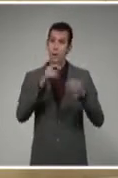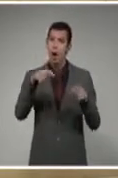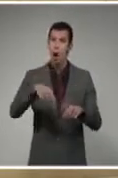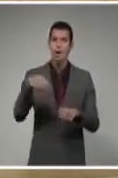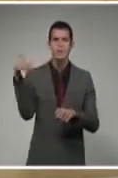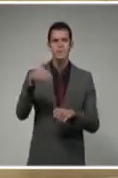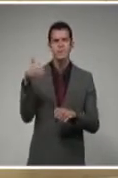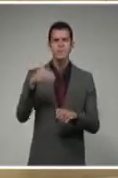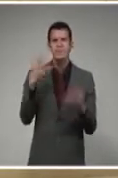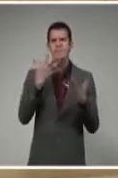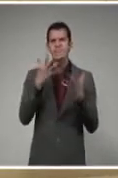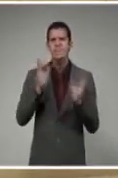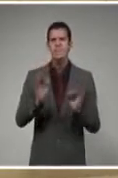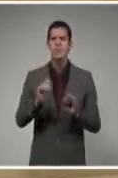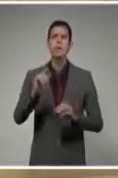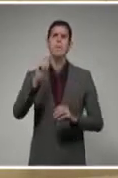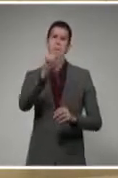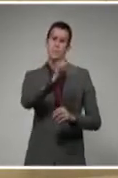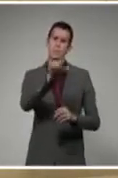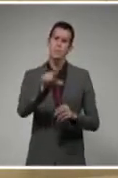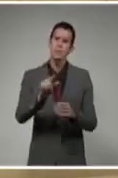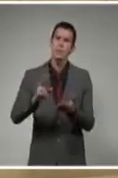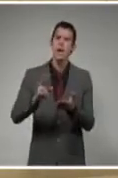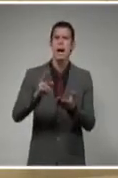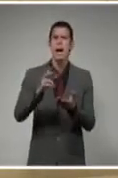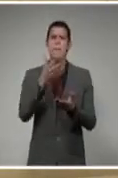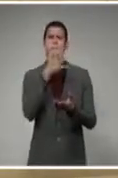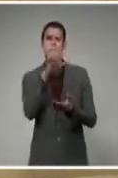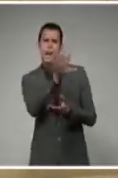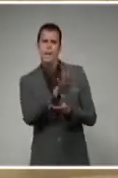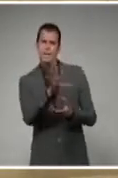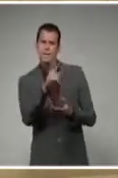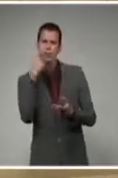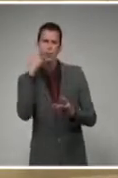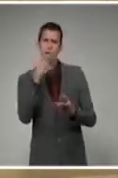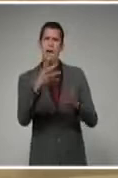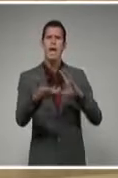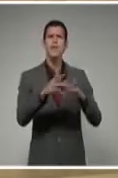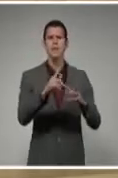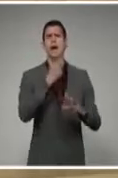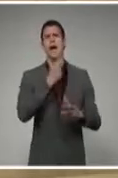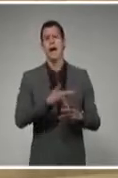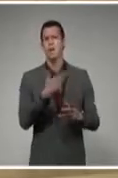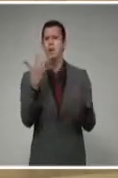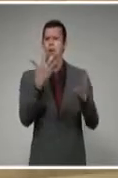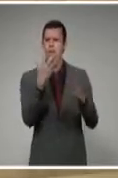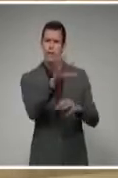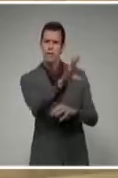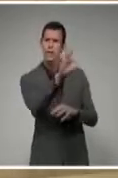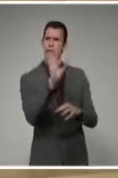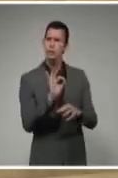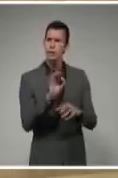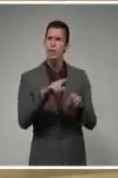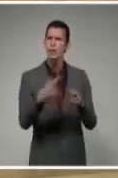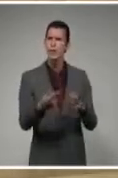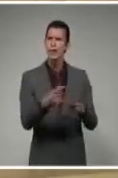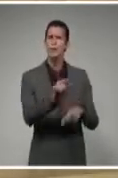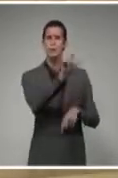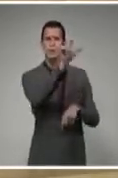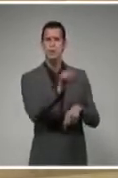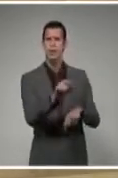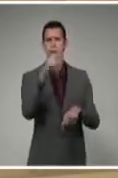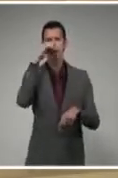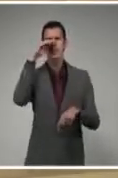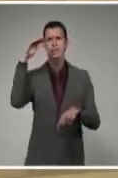en el estratus vacunal número 2. Cuando hablamos del estratus vacunal número 2, nos referimos a aquella población que está por debajo